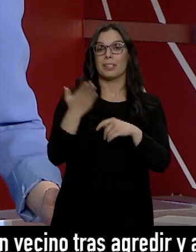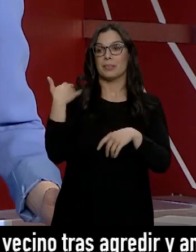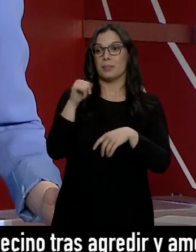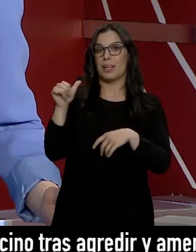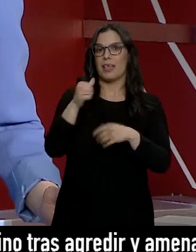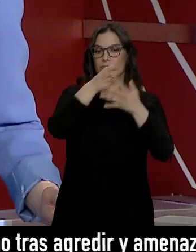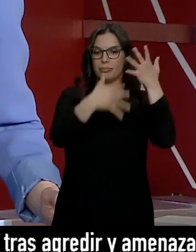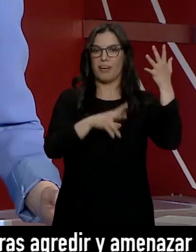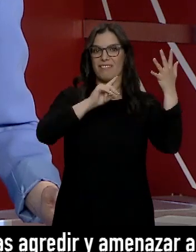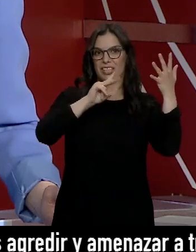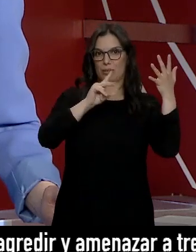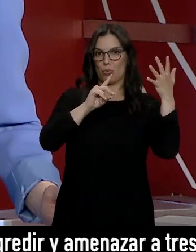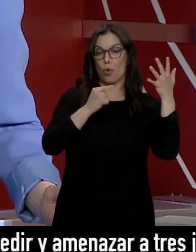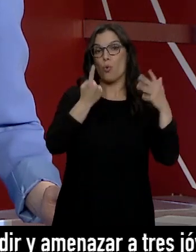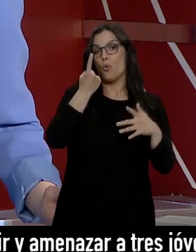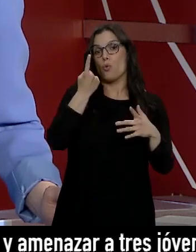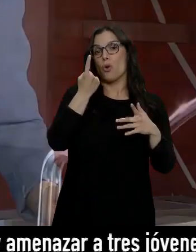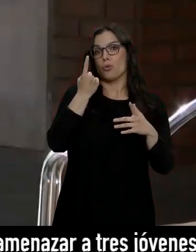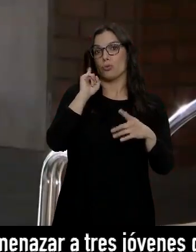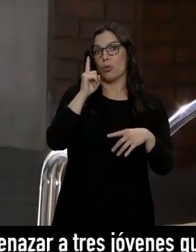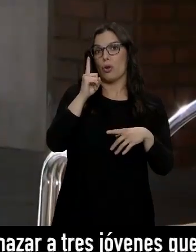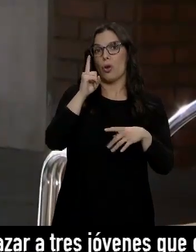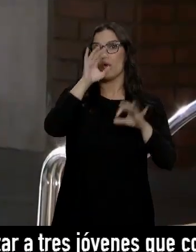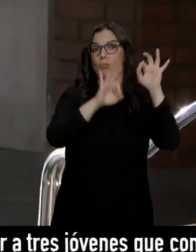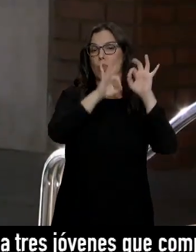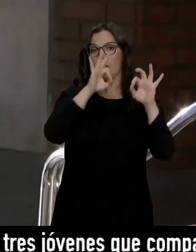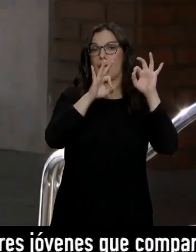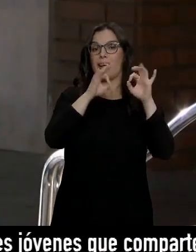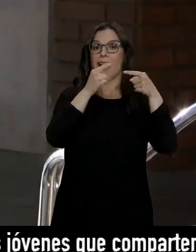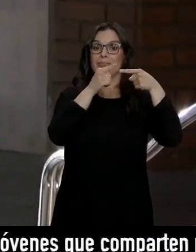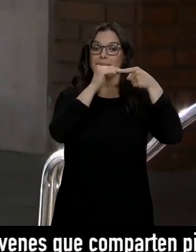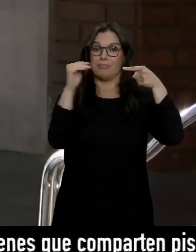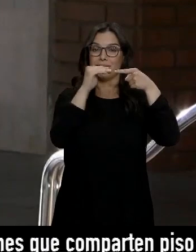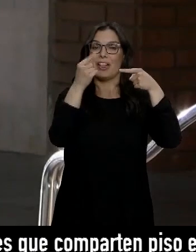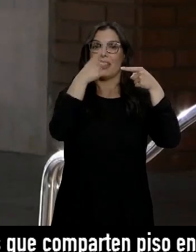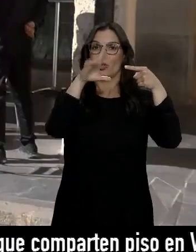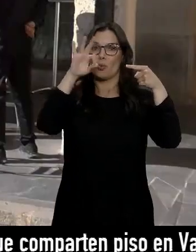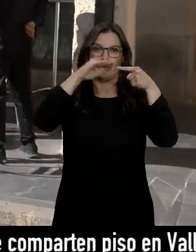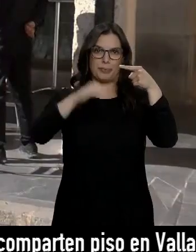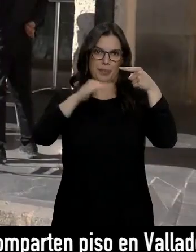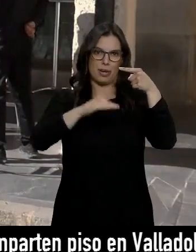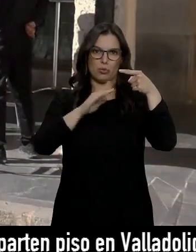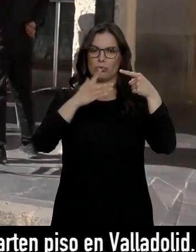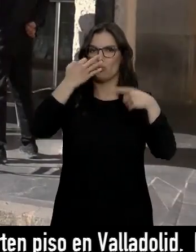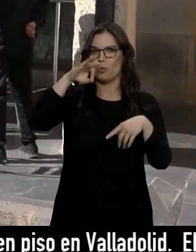una semana, tan solo uno ha logrado rebajar los 150 casos de incidencia acumulada. Es Burgo de Osma,